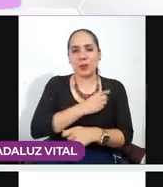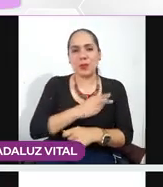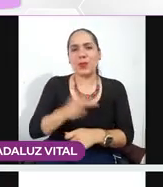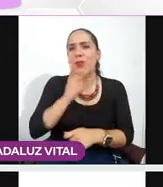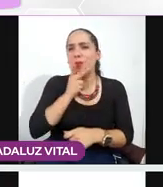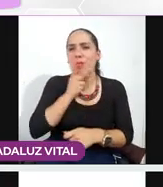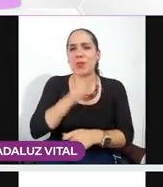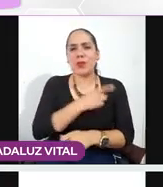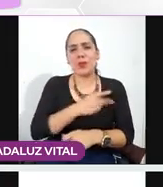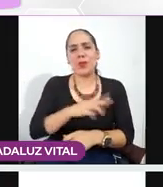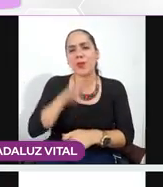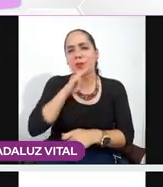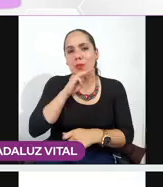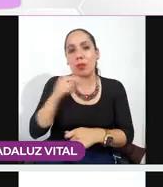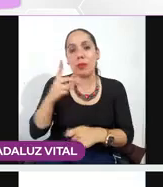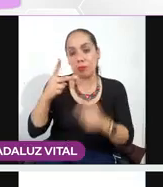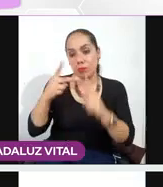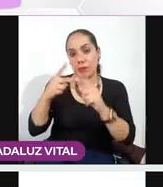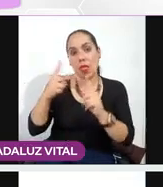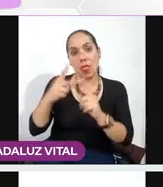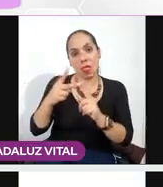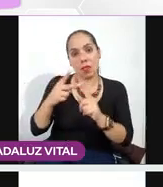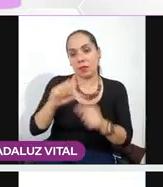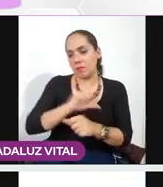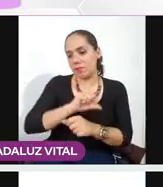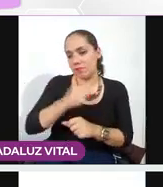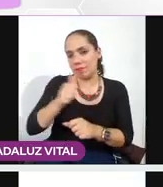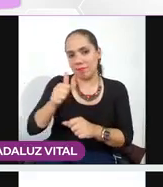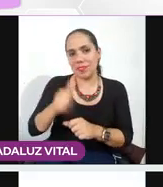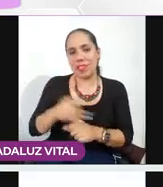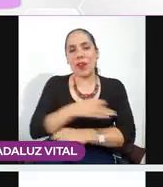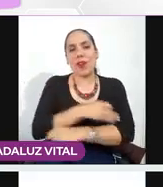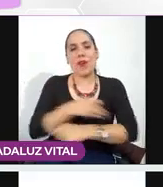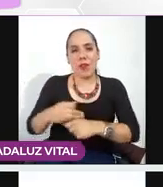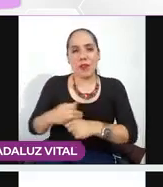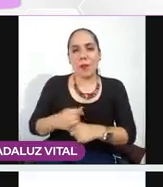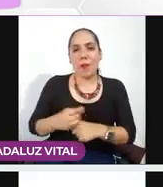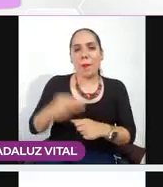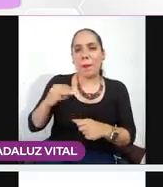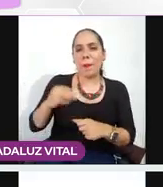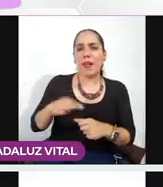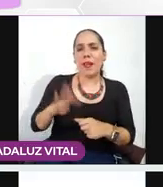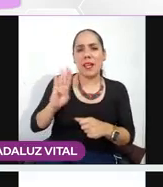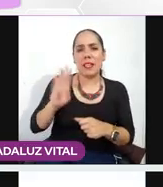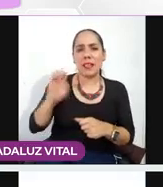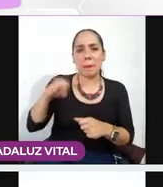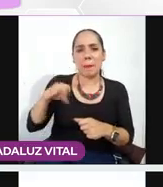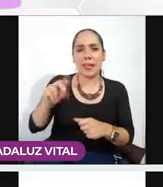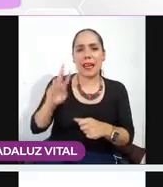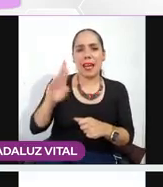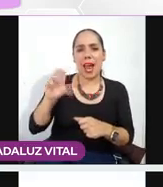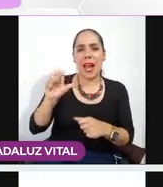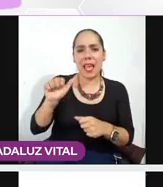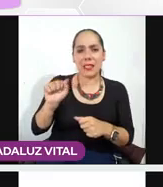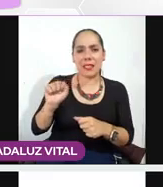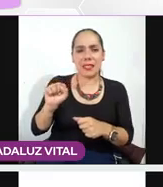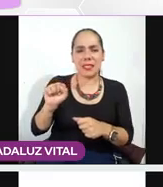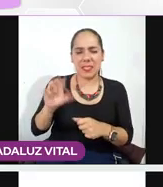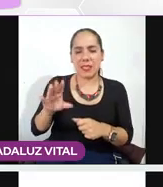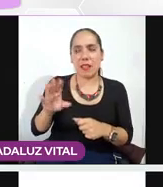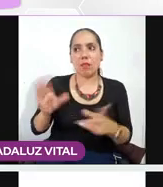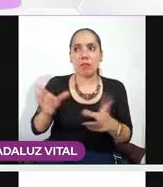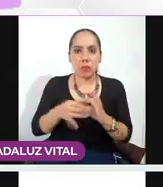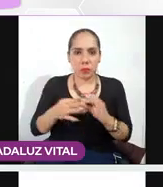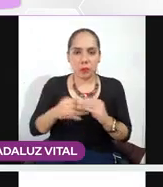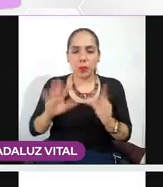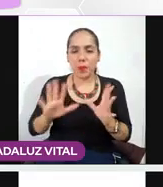decíamos, que no tiene nada que ver, es lo que quiero decirles, ¿no? En su momento ella hablaba de estos términos. Bueno,